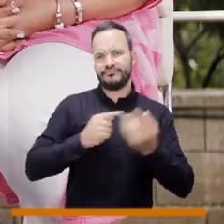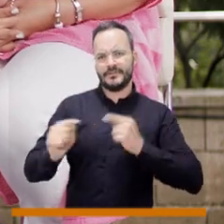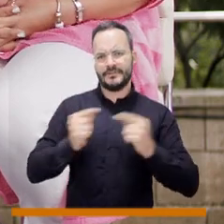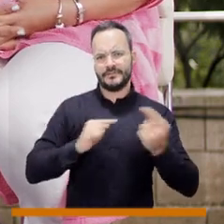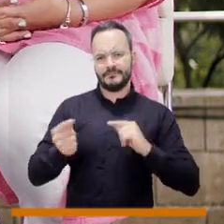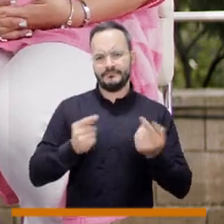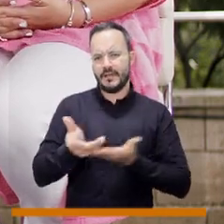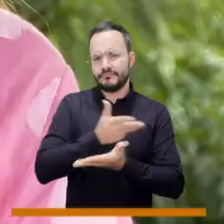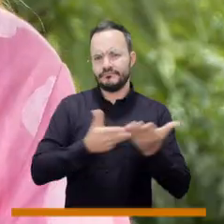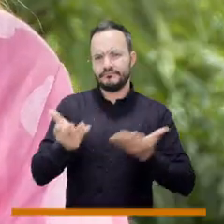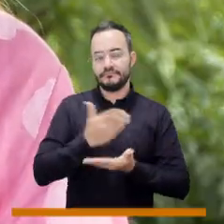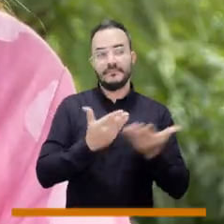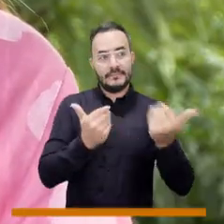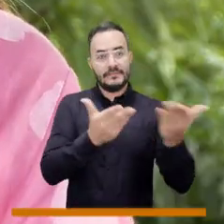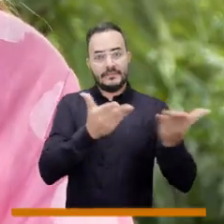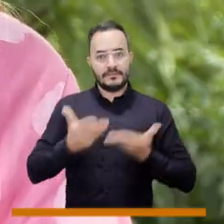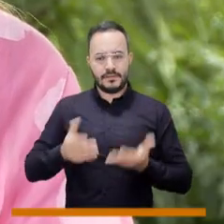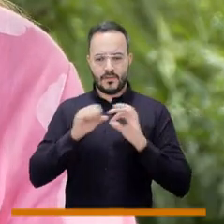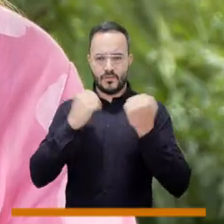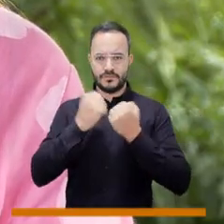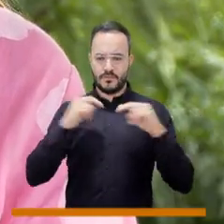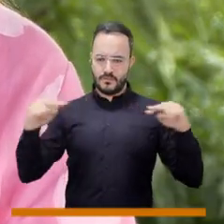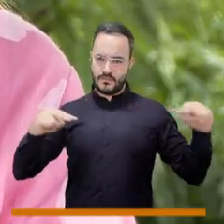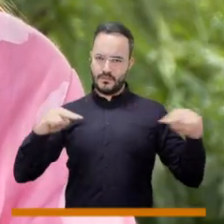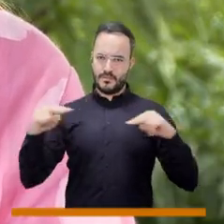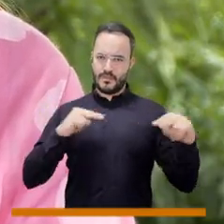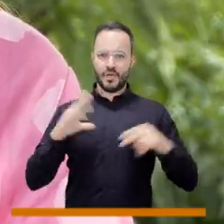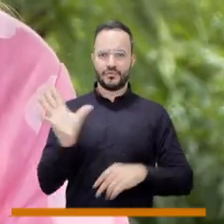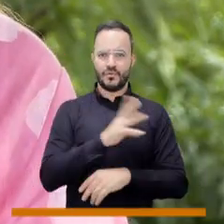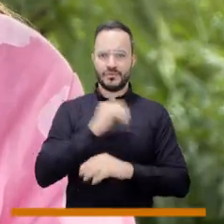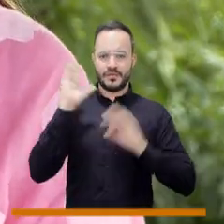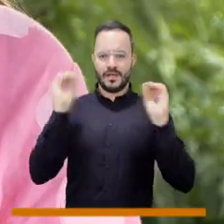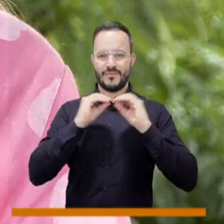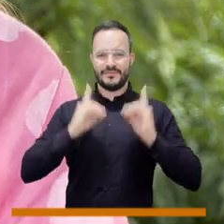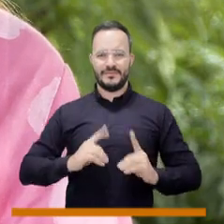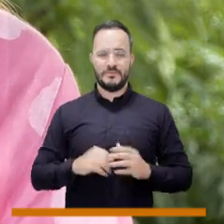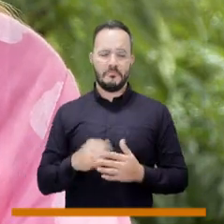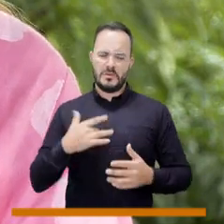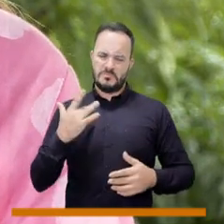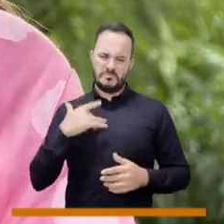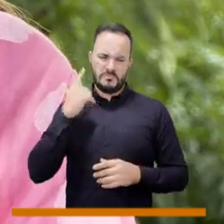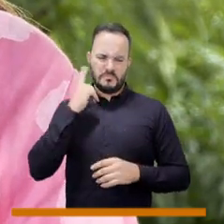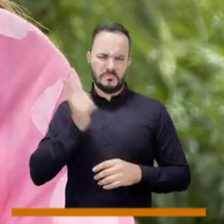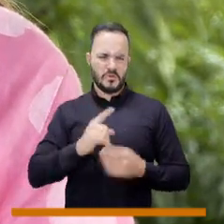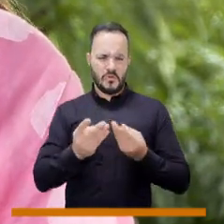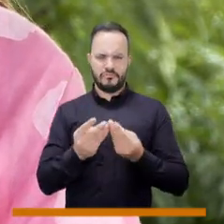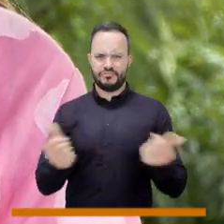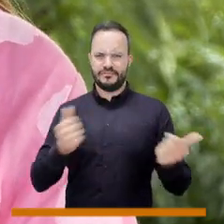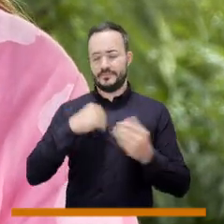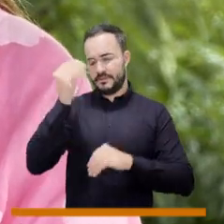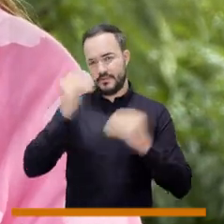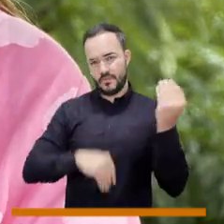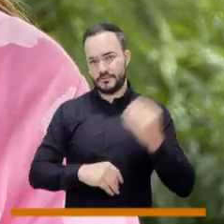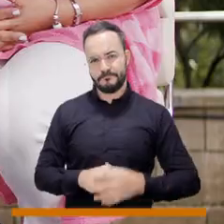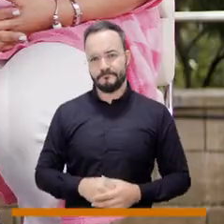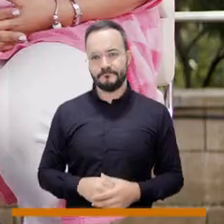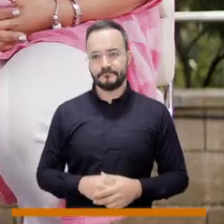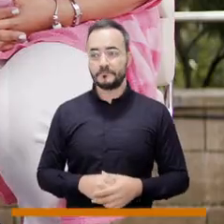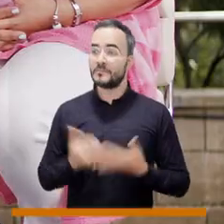lleve al Consejo esa propuesta para que miremos qué decisión se toma, pero jamás estaría de acuerdo en que se diluya la